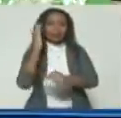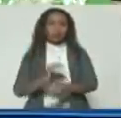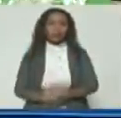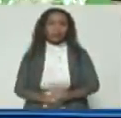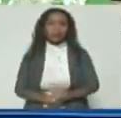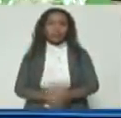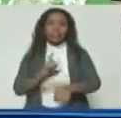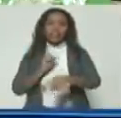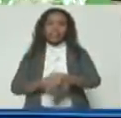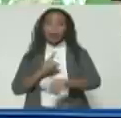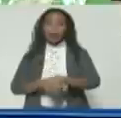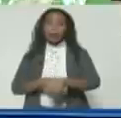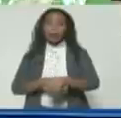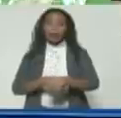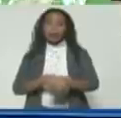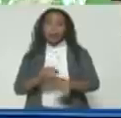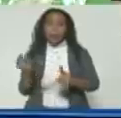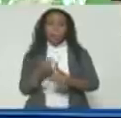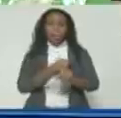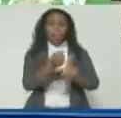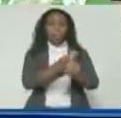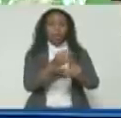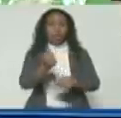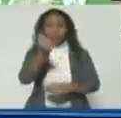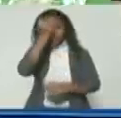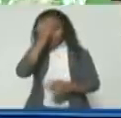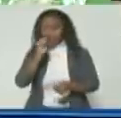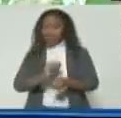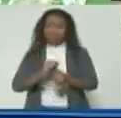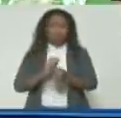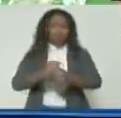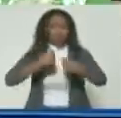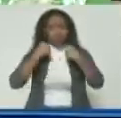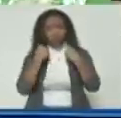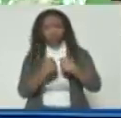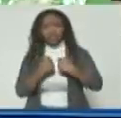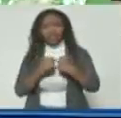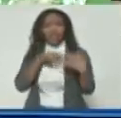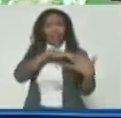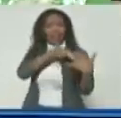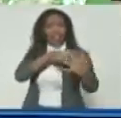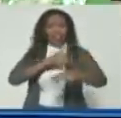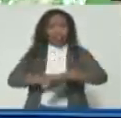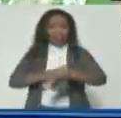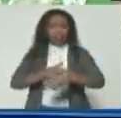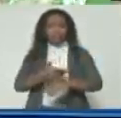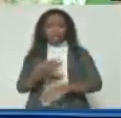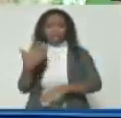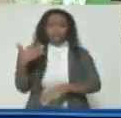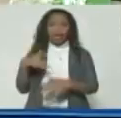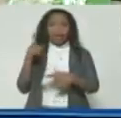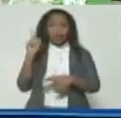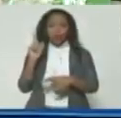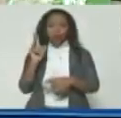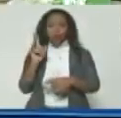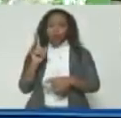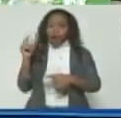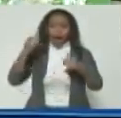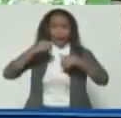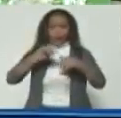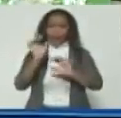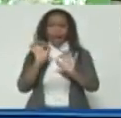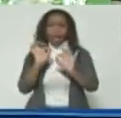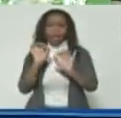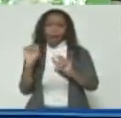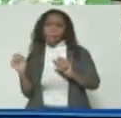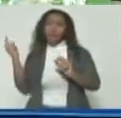en tiempos de agresión brutal, en tiempos de guerra, una guerra. No han caído misiles, ni caerán, gracias